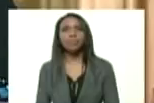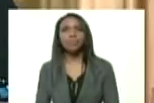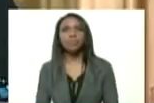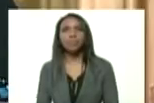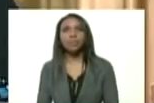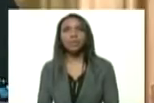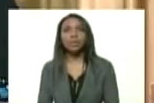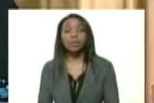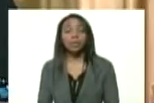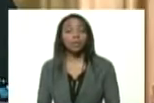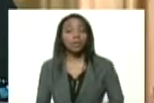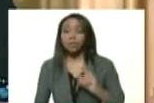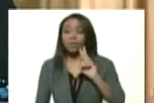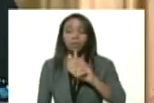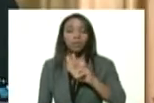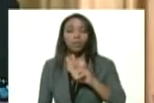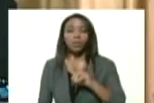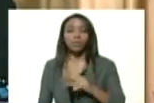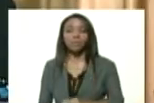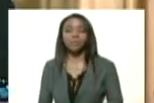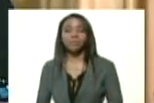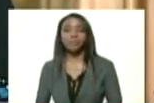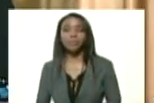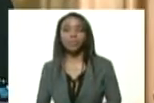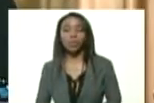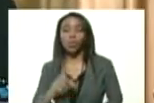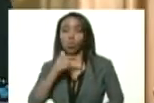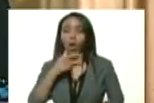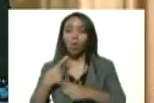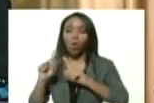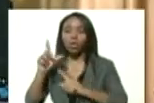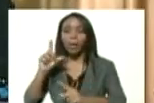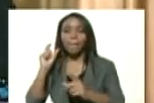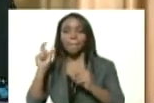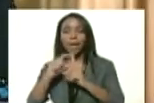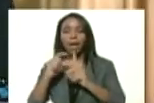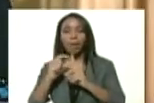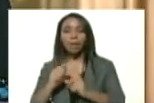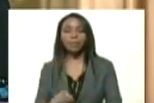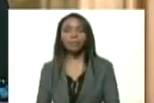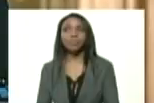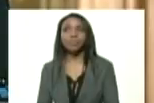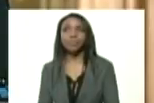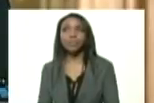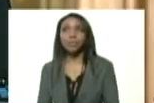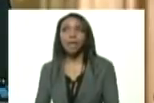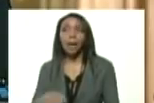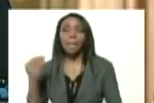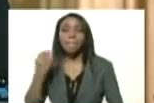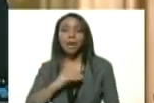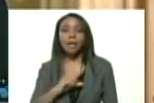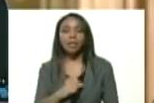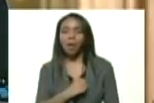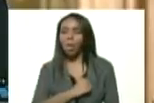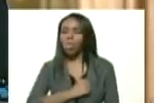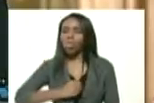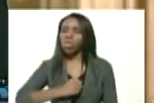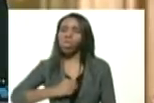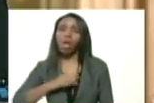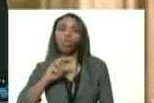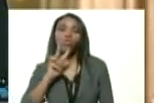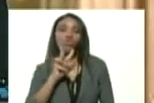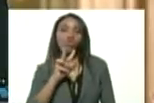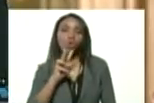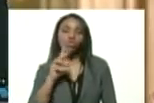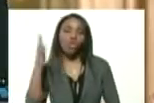vulgaridad vulgaridad no tiene otra palabra vulgaridad y además le dan con el codo a dos traidores